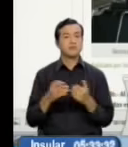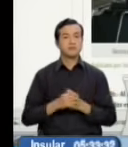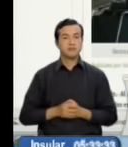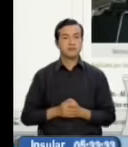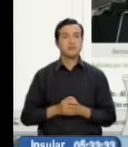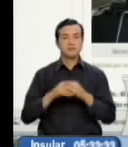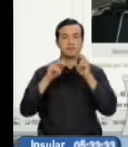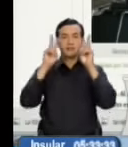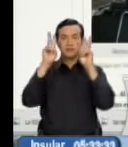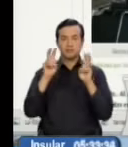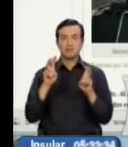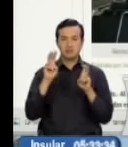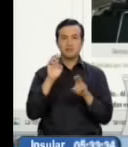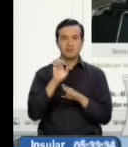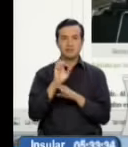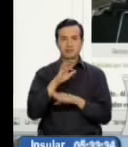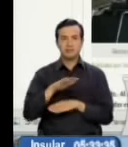con otros temas de carácter local.